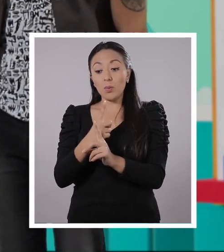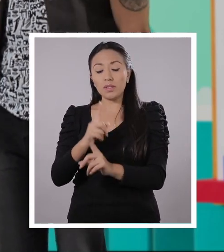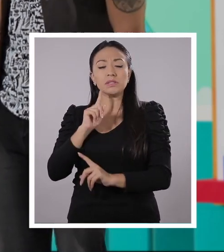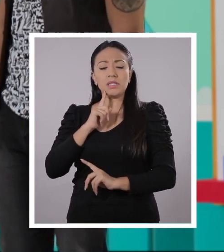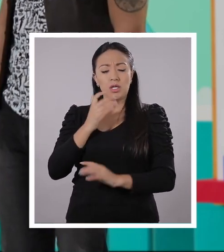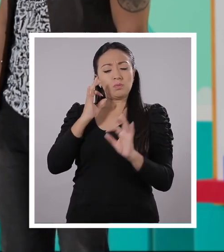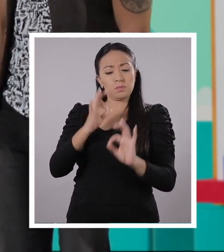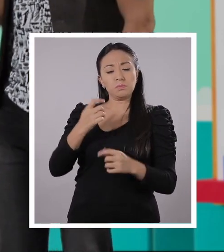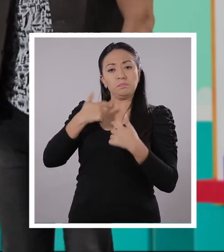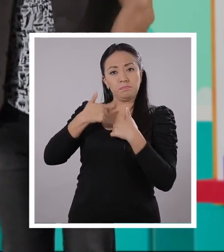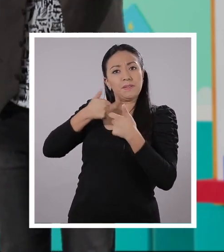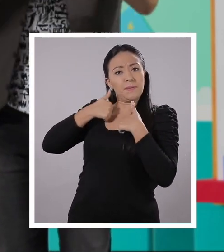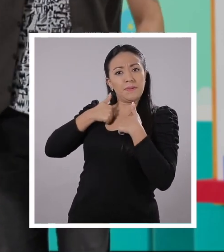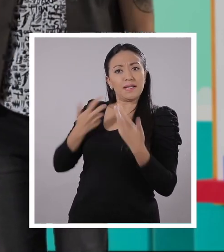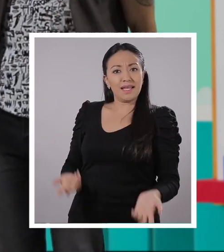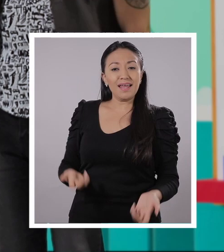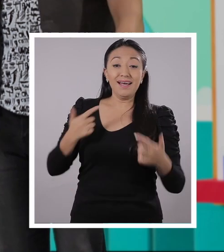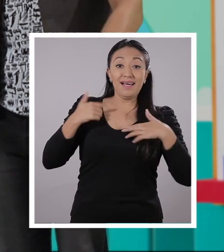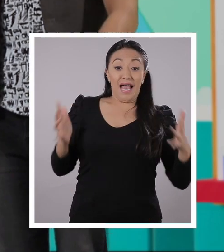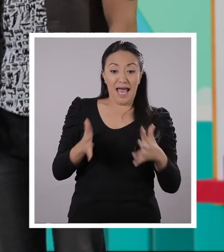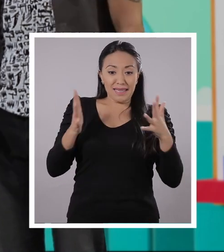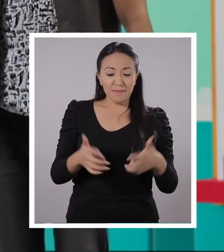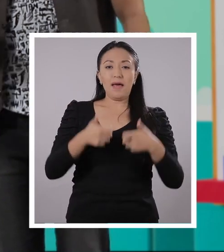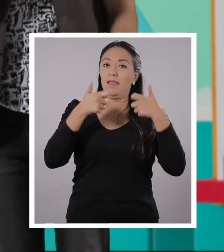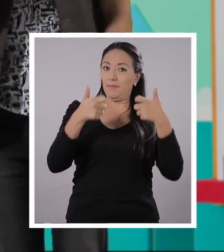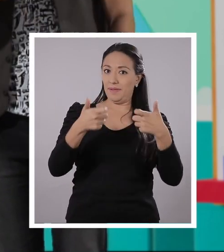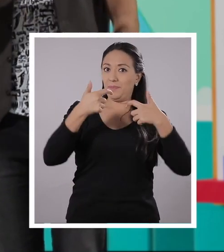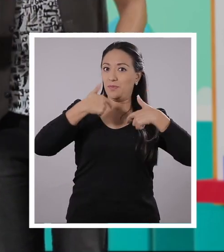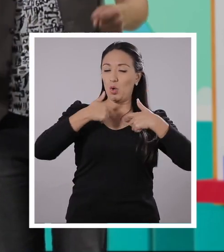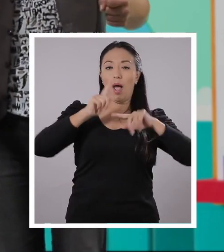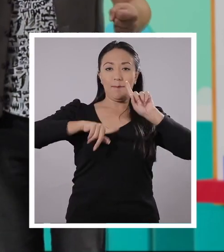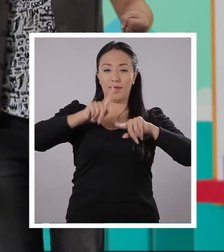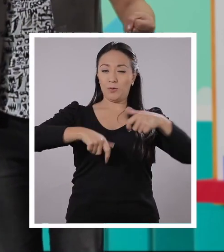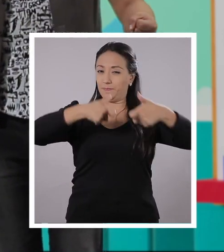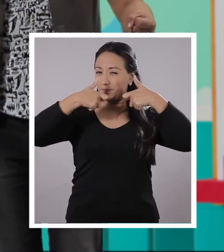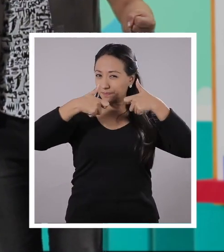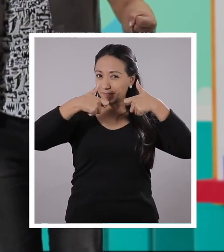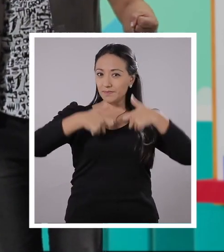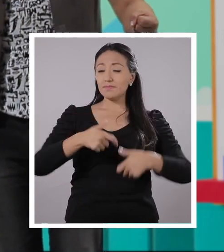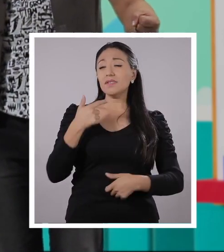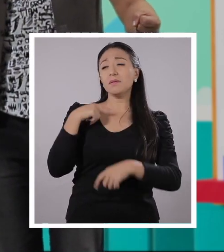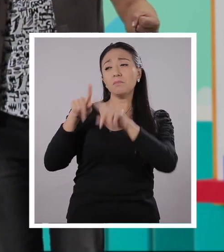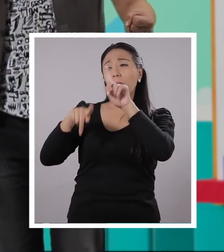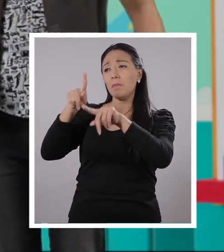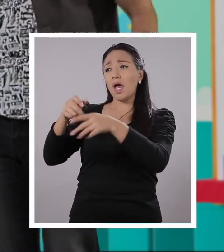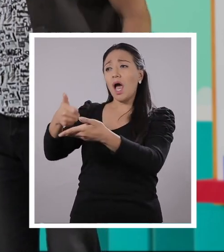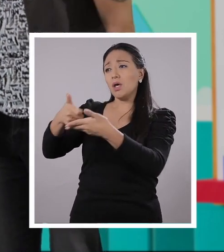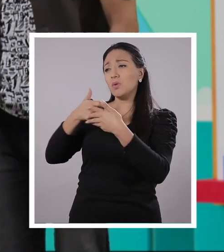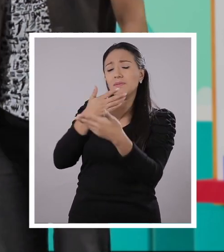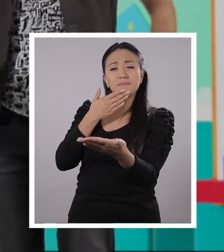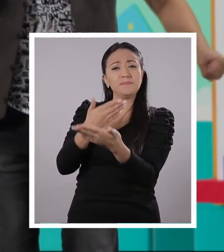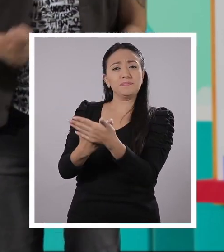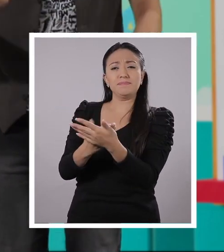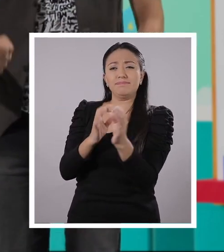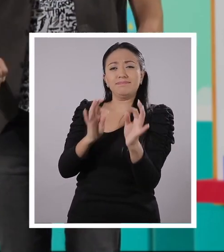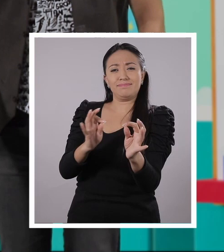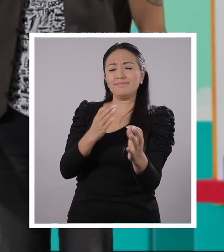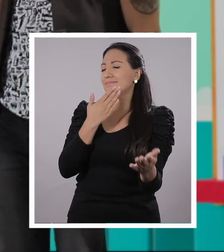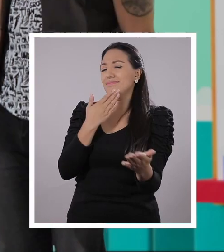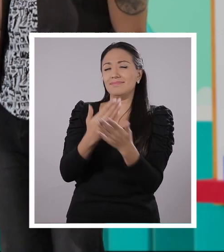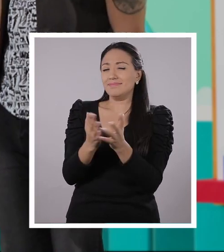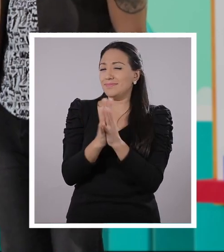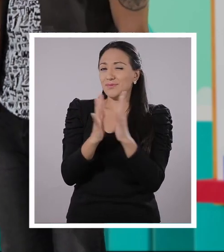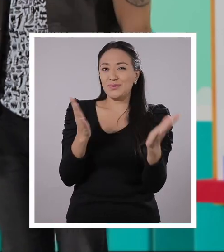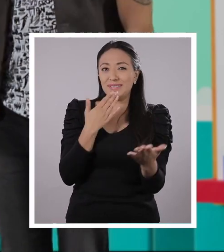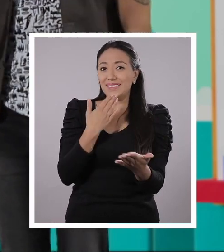conmigo mismo. ¡Ajá! Estoy animado porque soy un buen amigo. Y Jessie también es una buena amiga. ¡Ay, gracias!